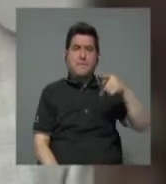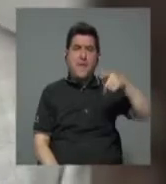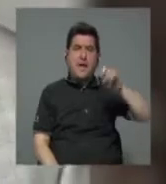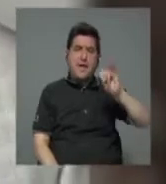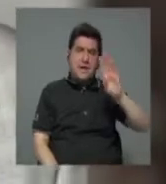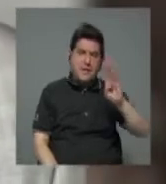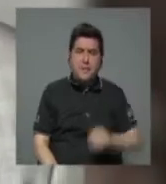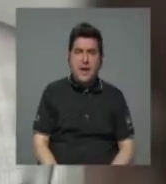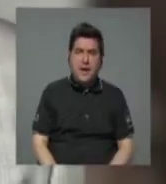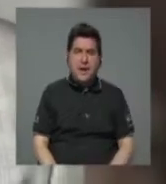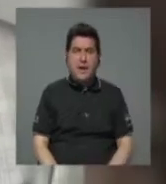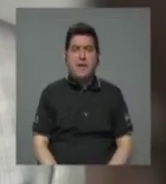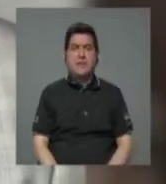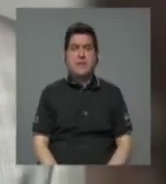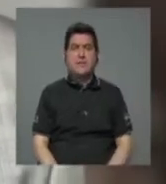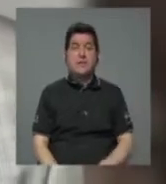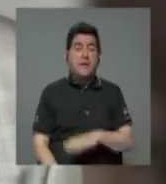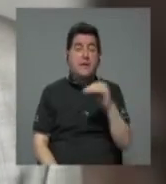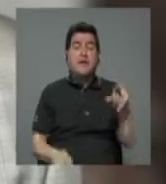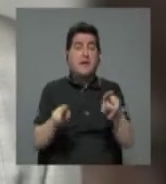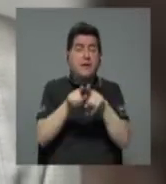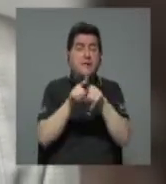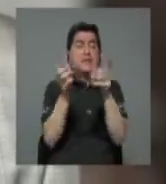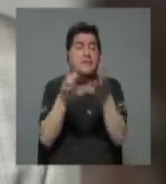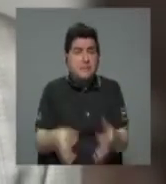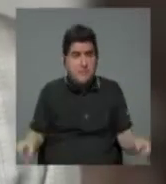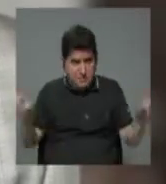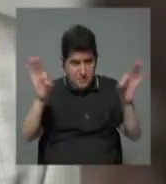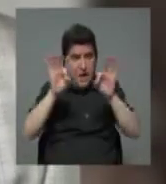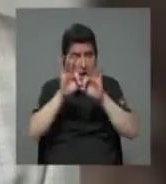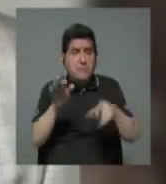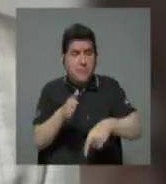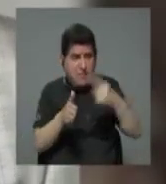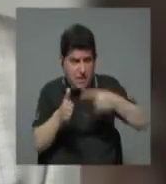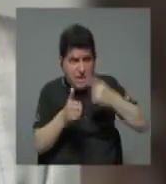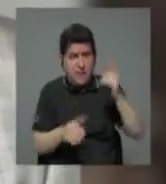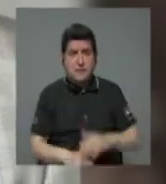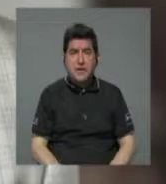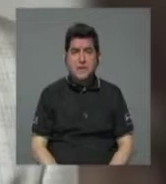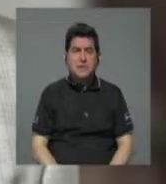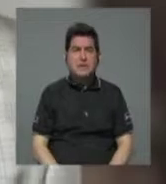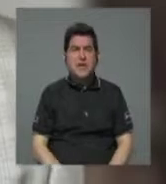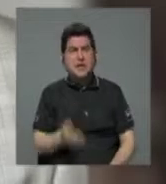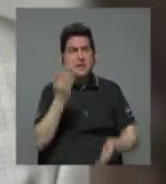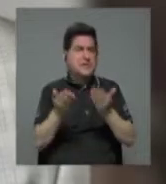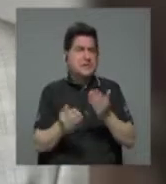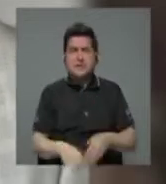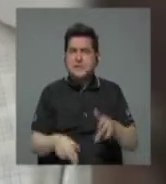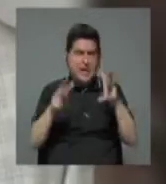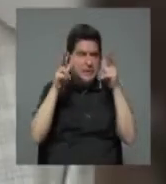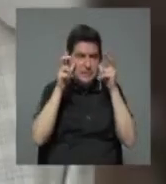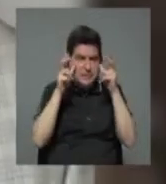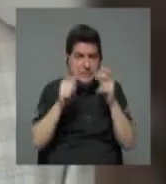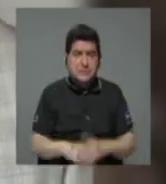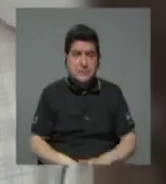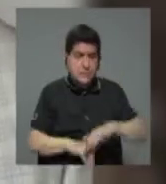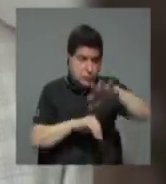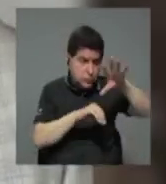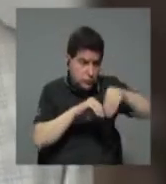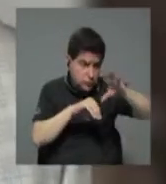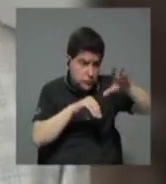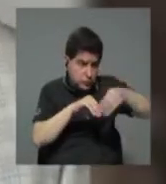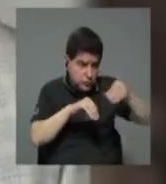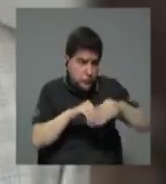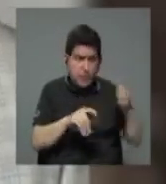de generación de empleo. Y algo que también es muy importante y muchas veces no se ha visto como tal, y es que la suma